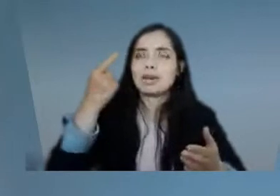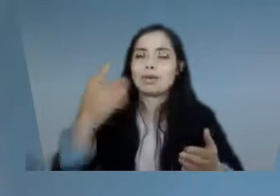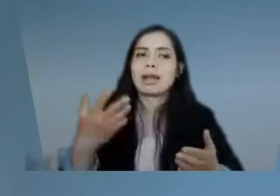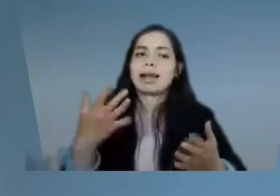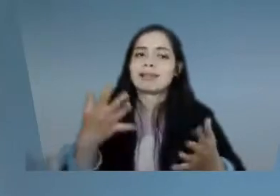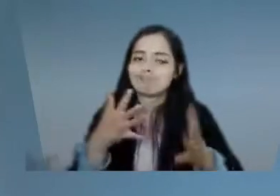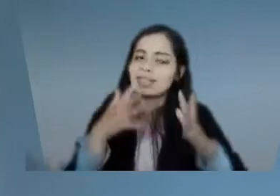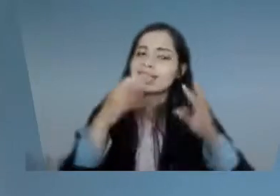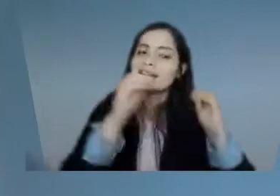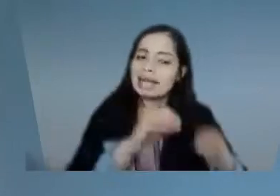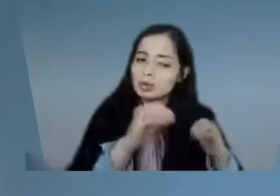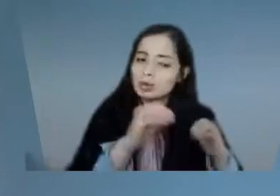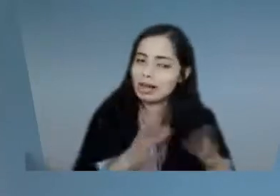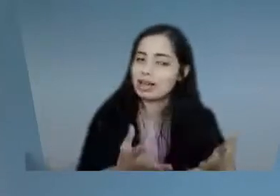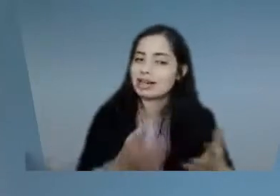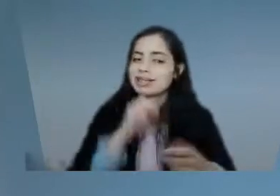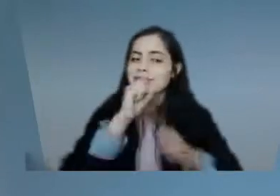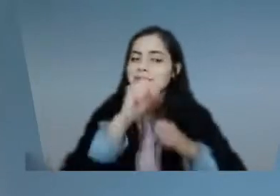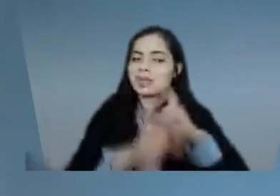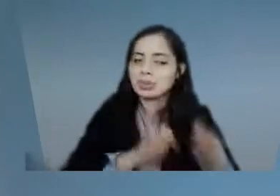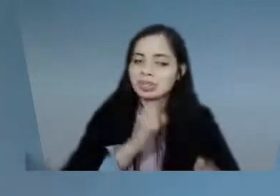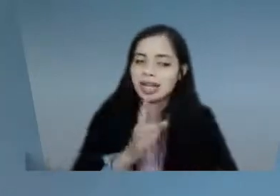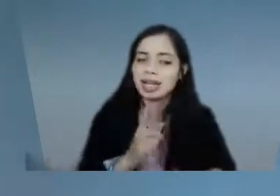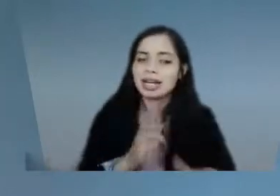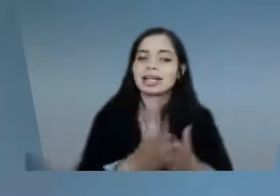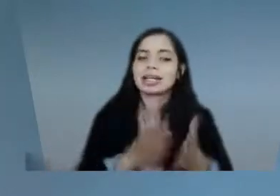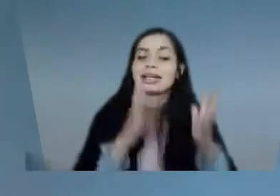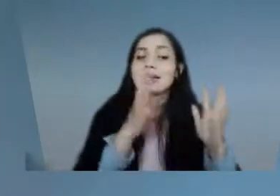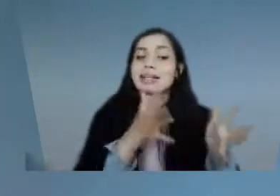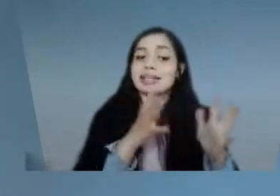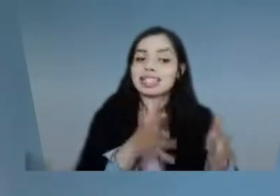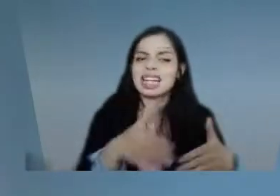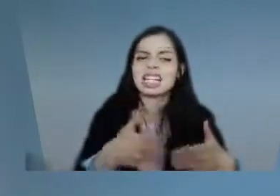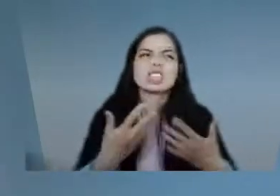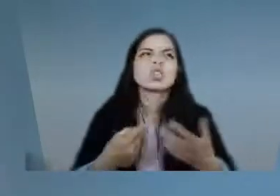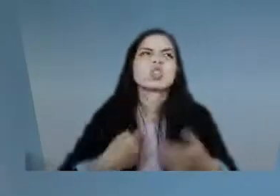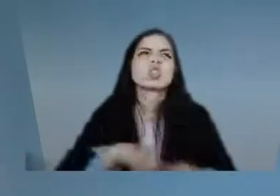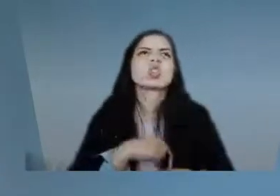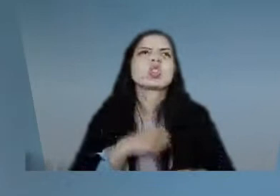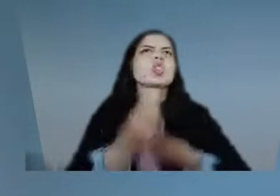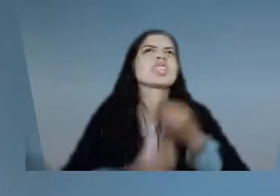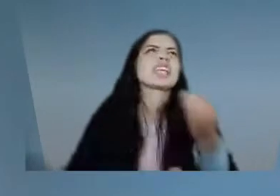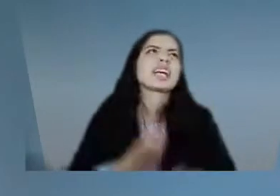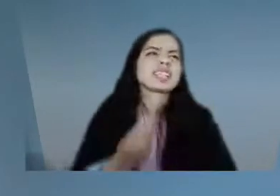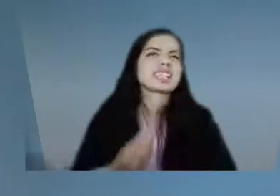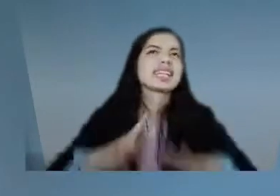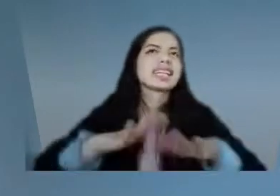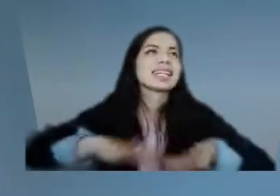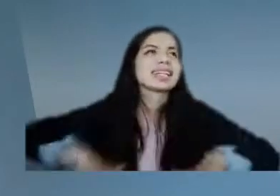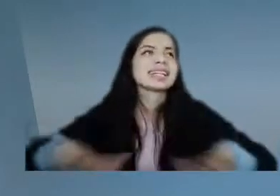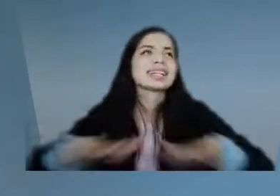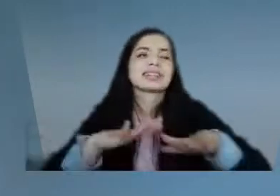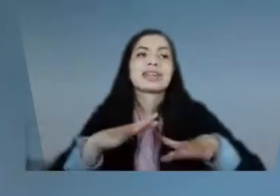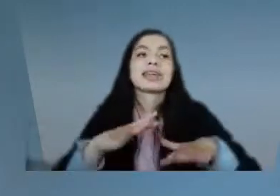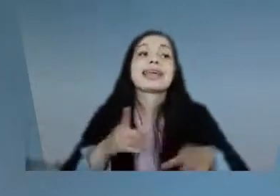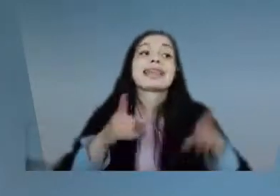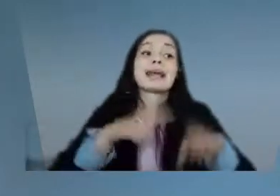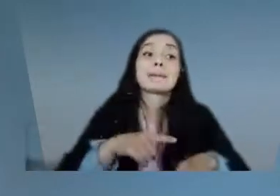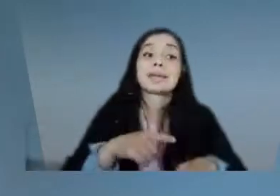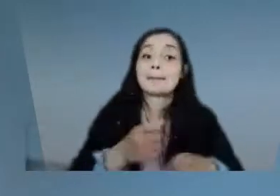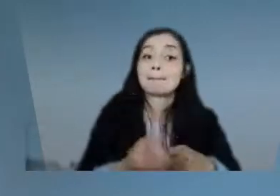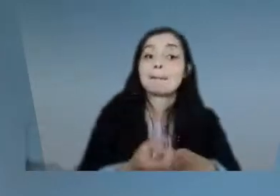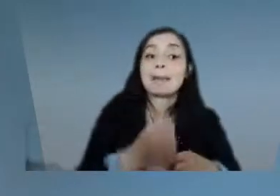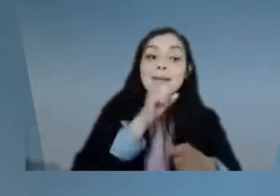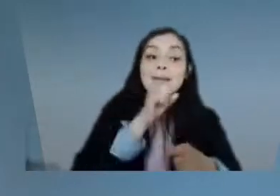También preguntarles a ellos en su conocimiento de lo que saben, pues, sobre ciertas zonas, ciertas áreas a las que